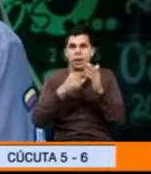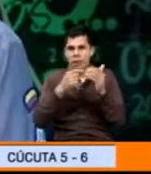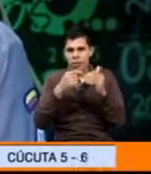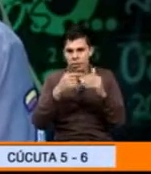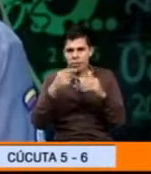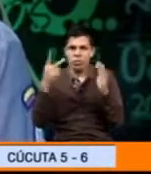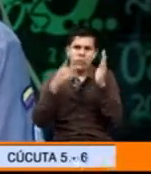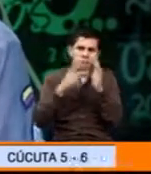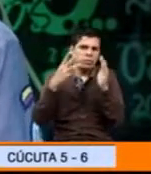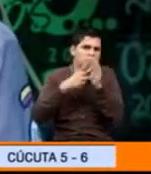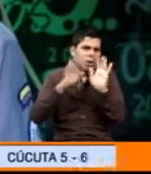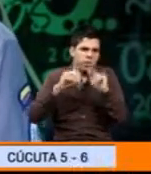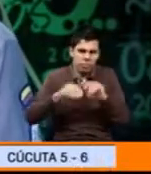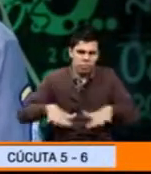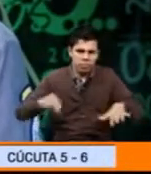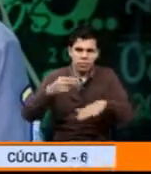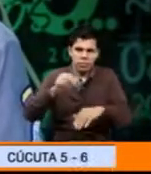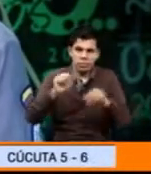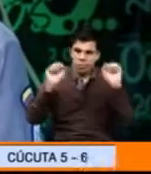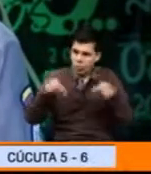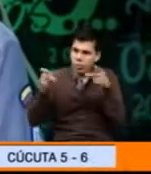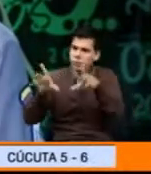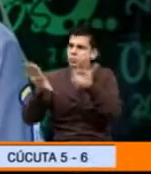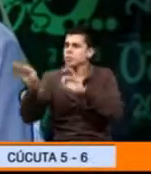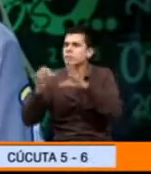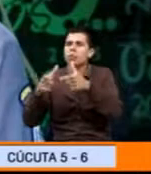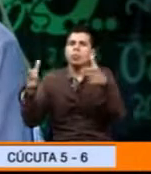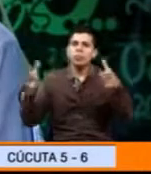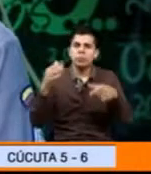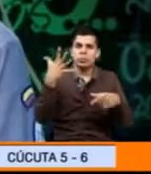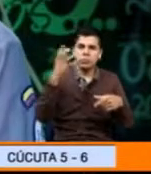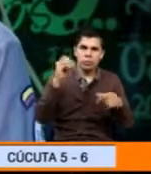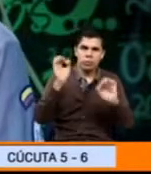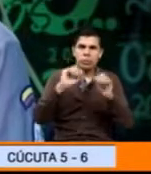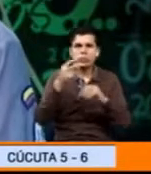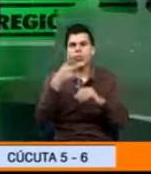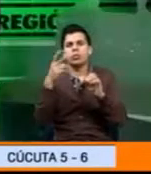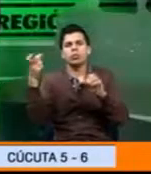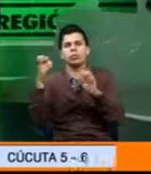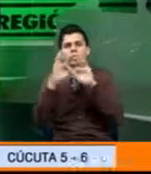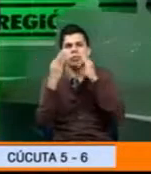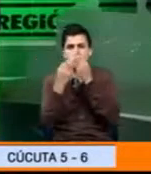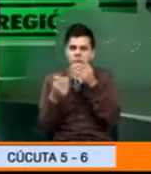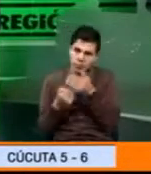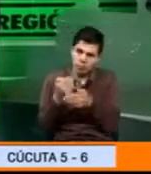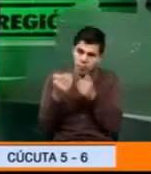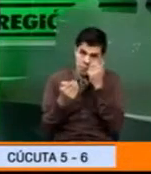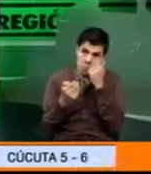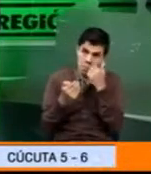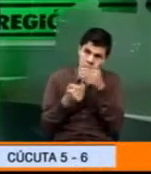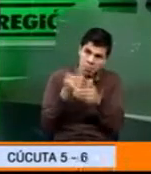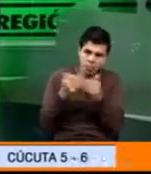plantación agroforestal, eso tendría que vincular por lo menos más de 50, 100, 200 familias en ese proceso